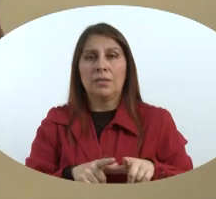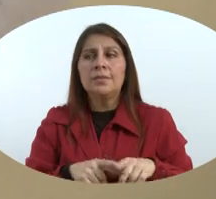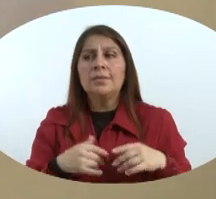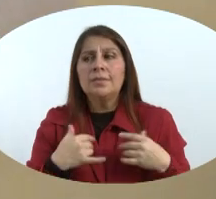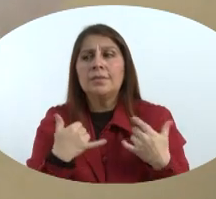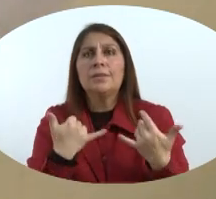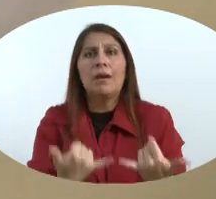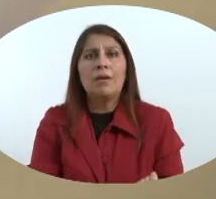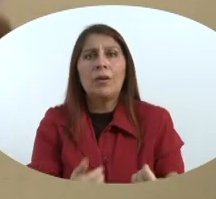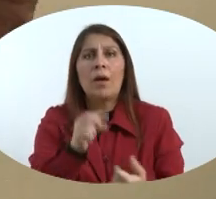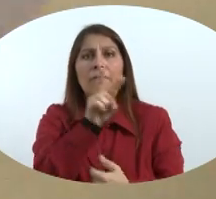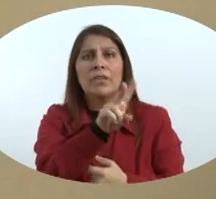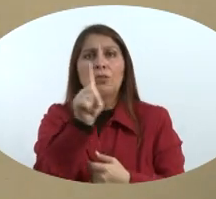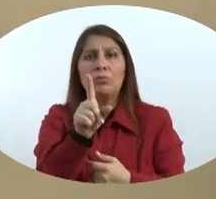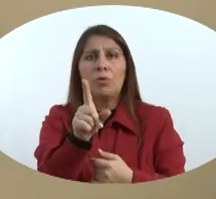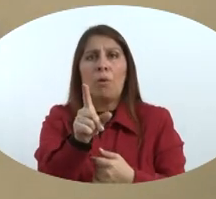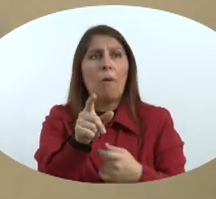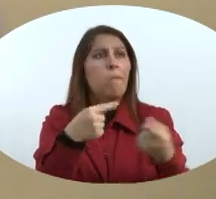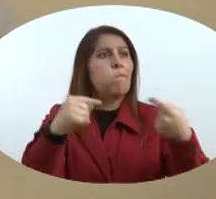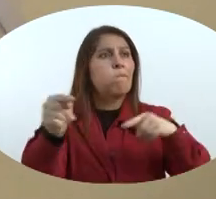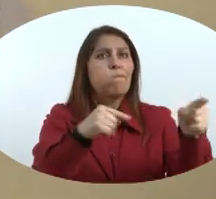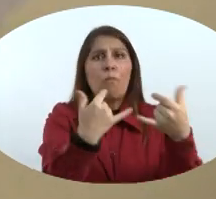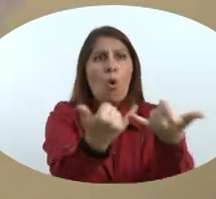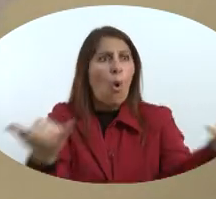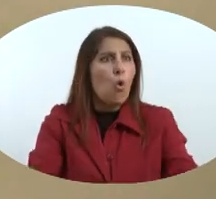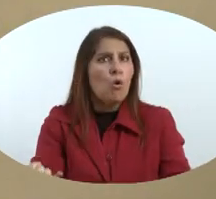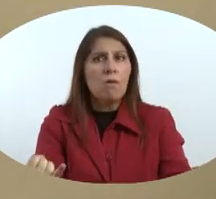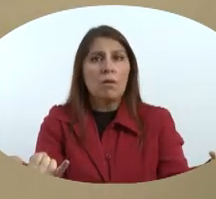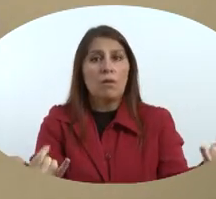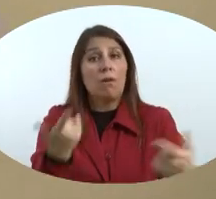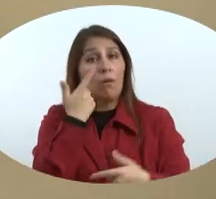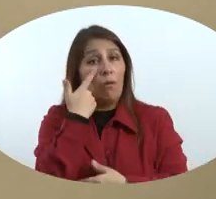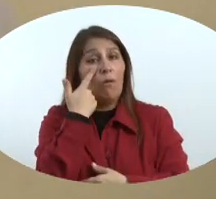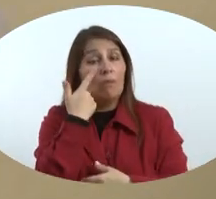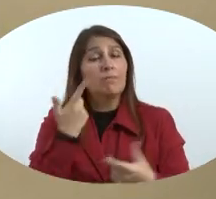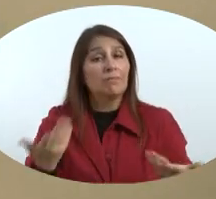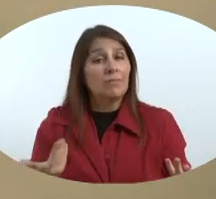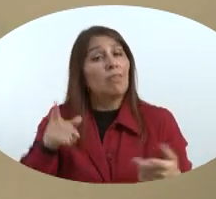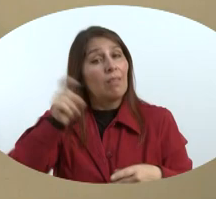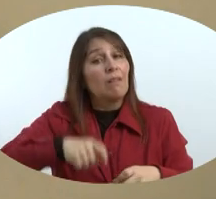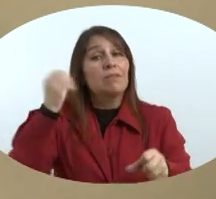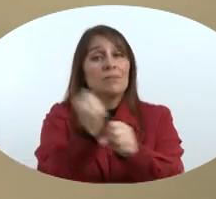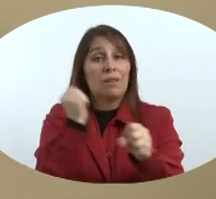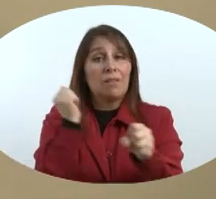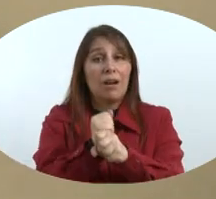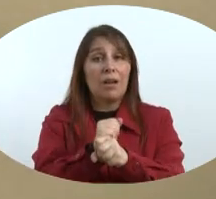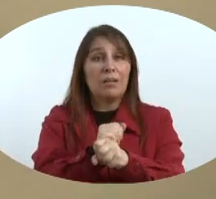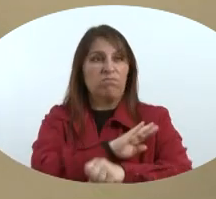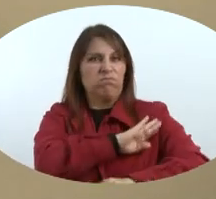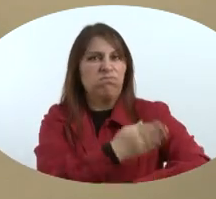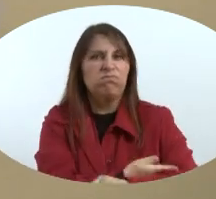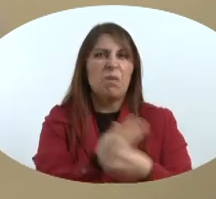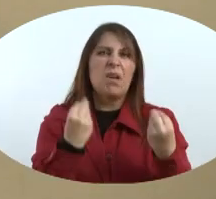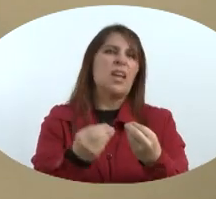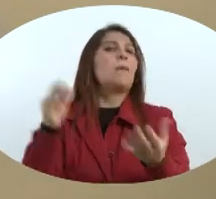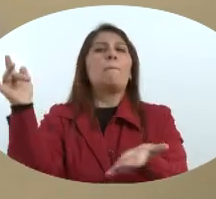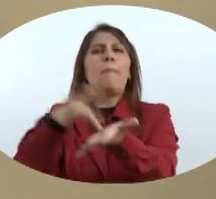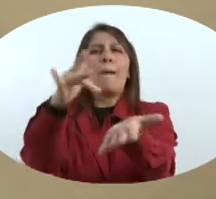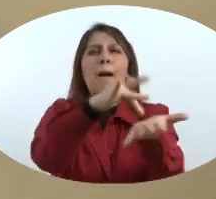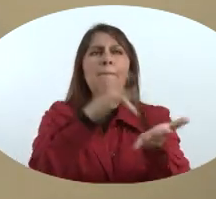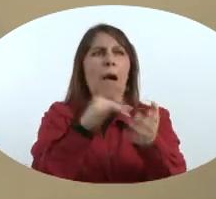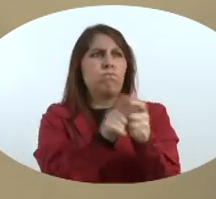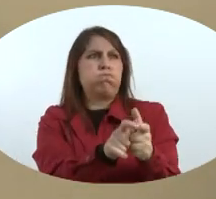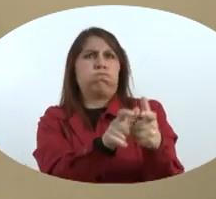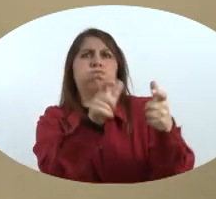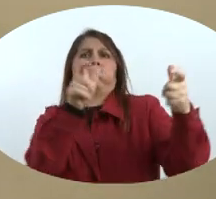tenemos 21 en el debate y eso siempre hay que tenerlo en cuenta hay que trabajar muy fuerte para que la participación de la